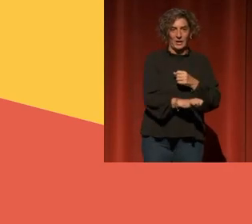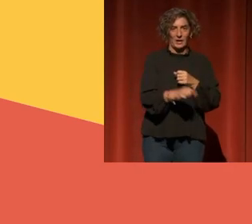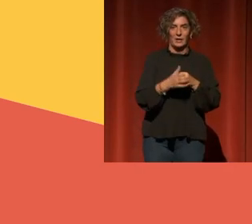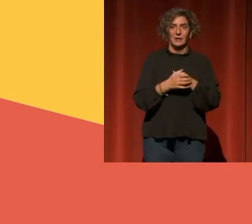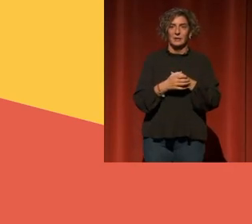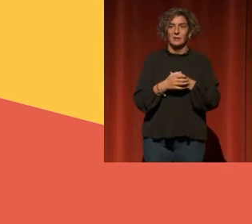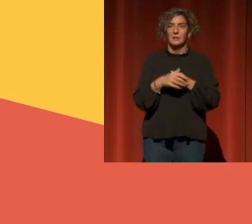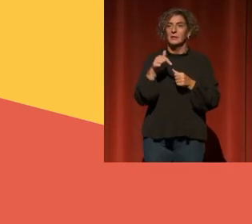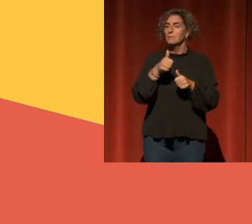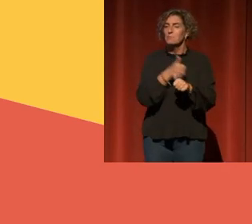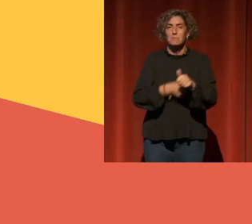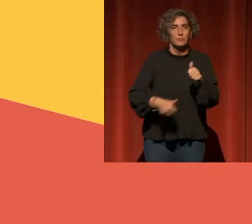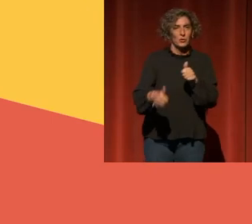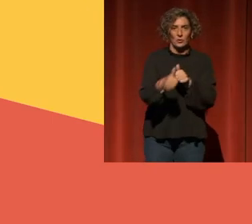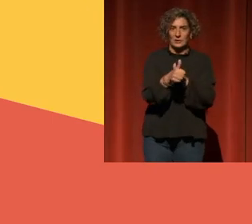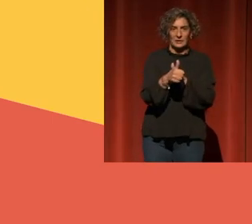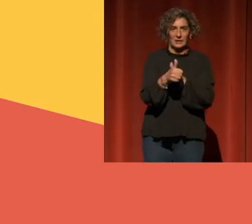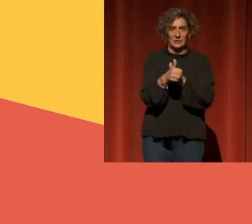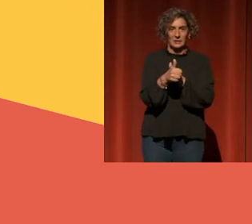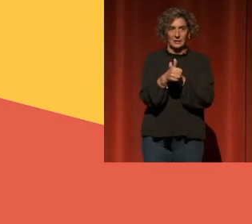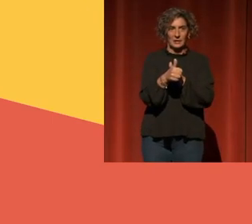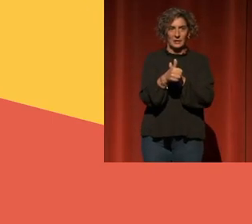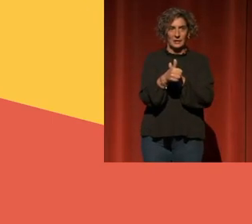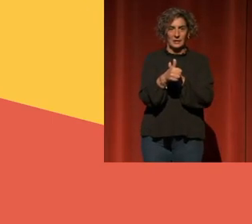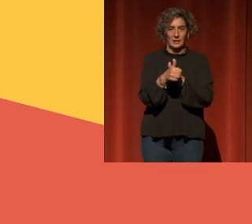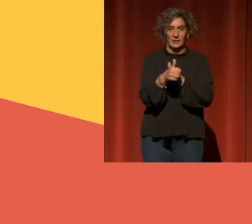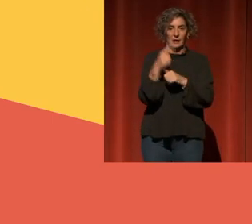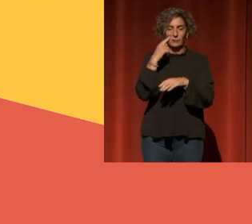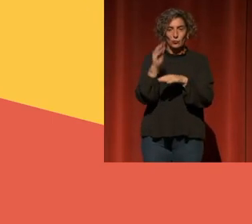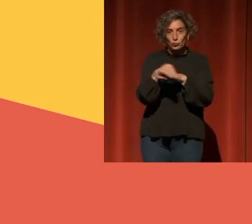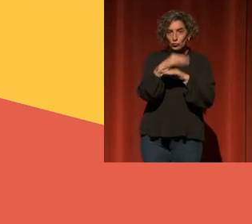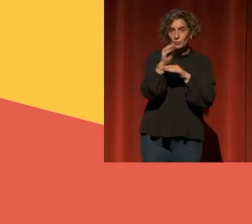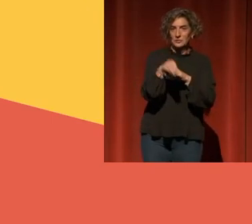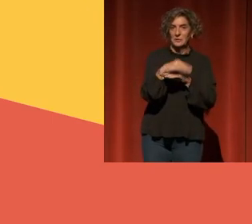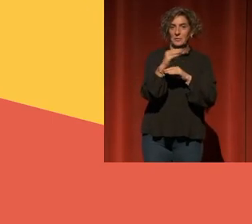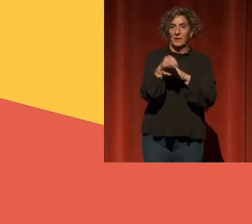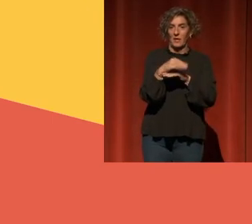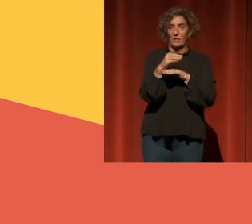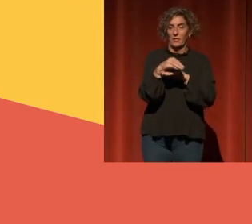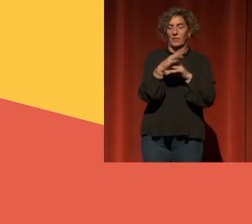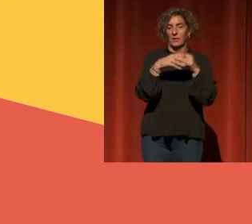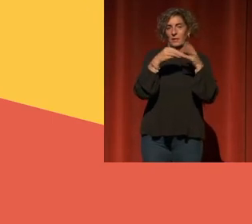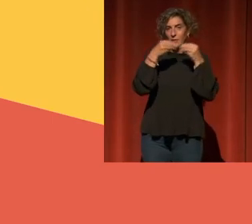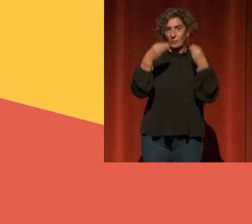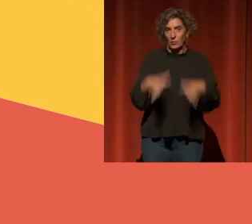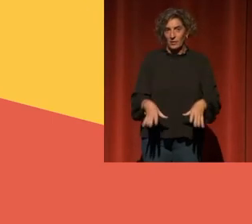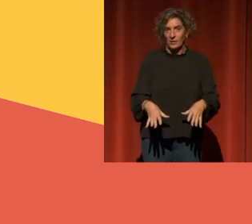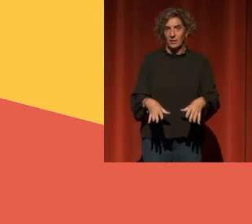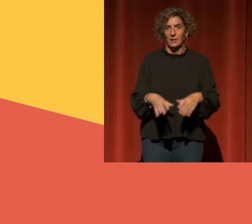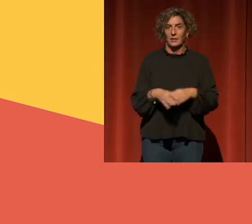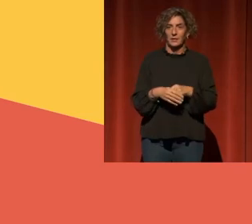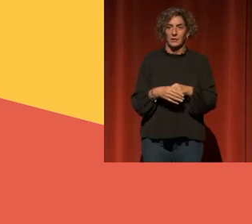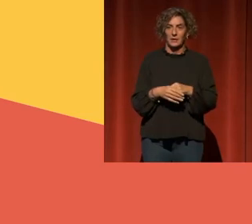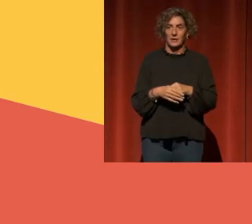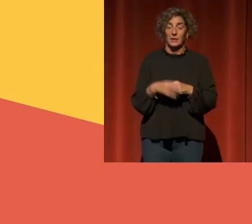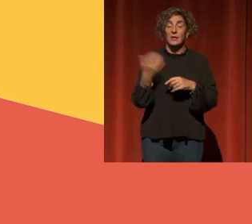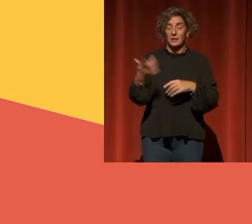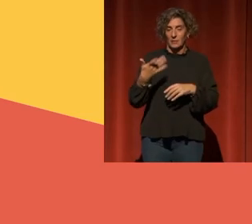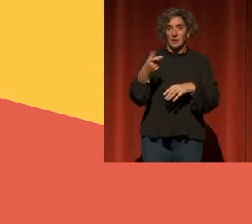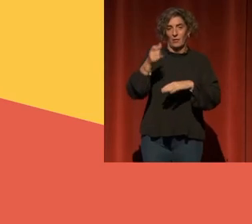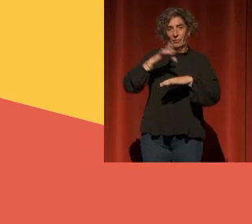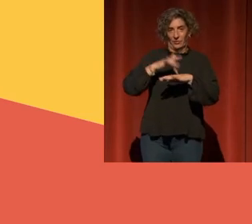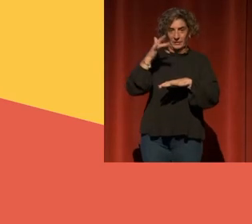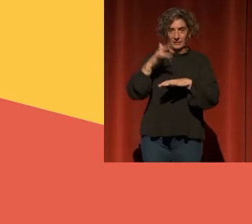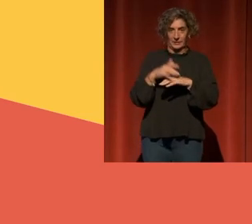prioritarios son tanto la sostenibilidad como la democracia como lo digital